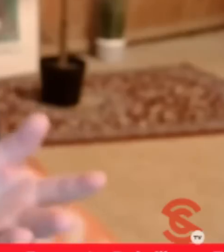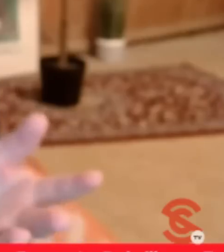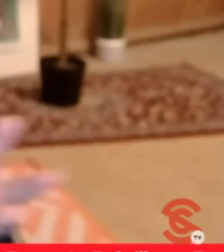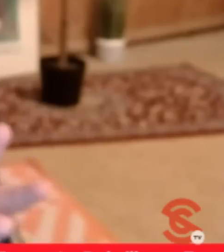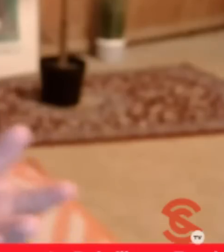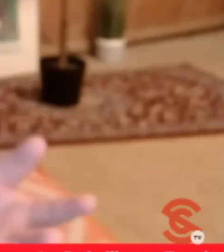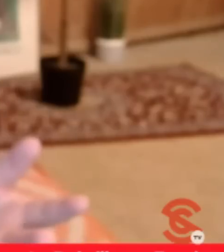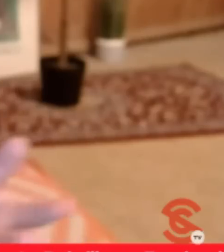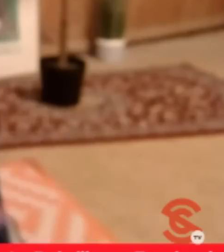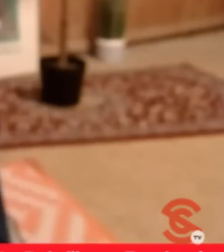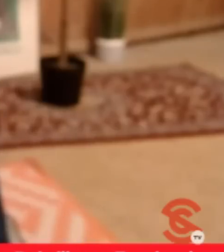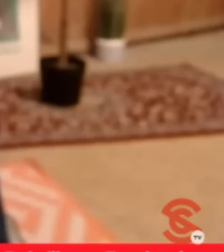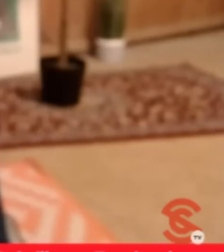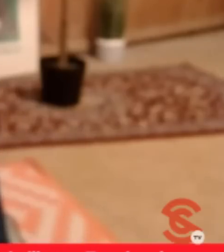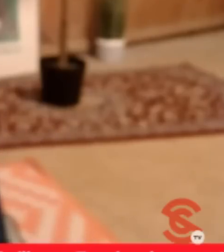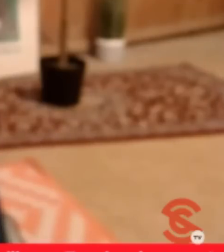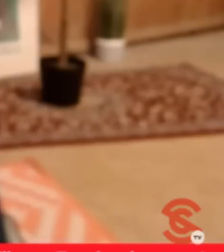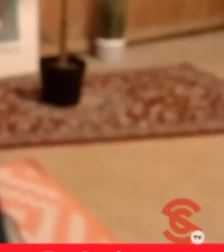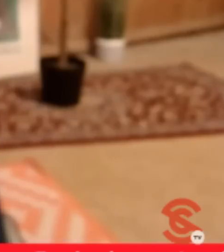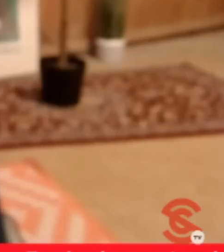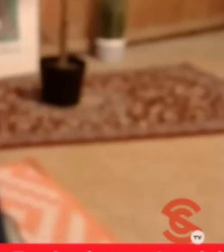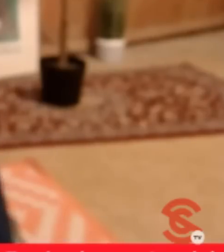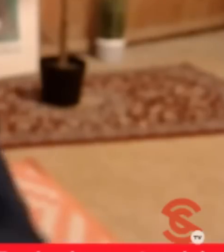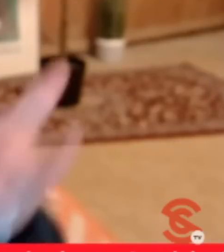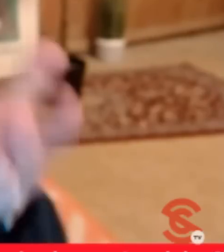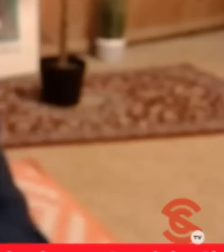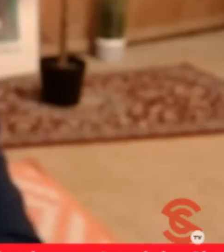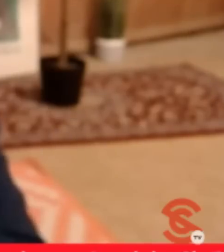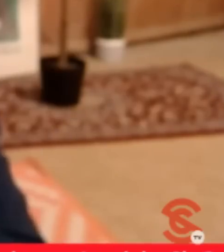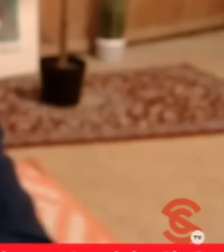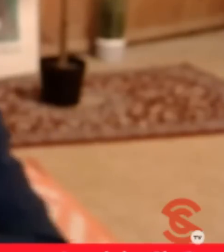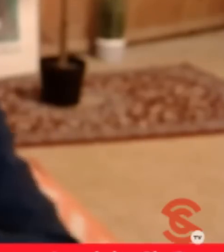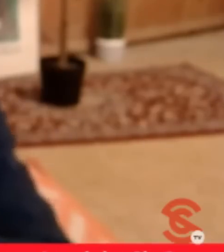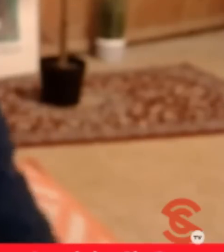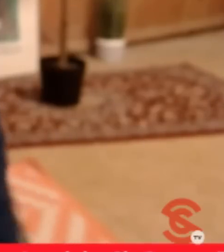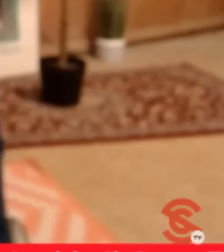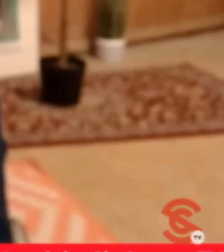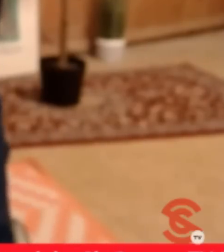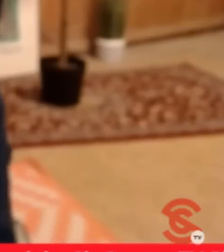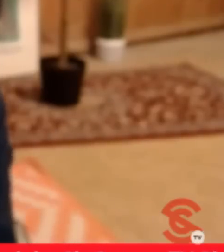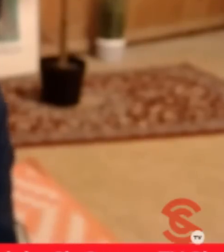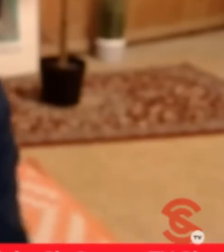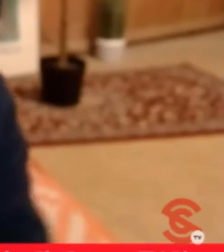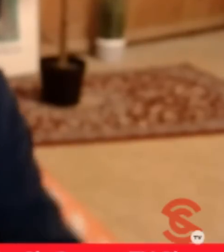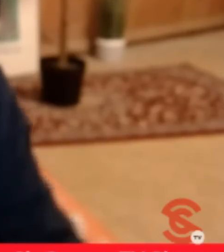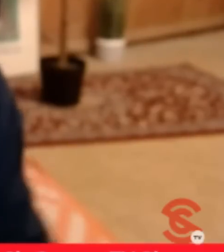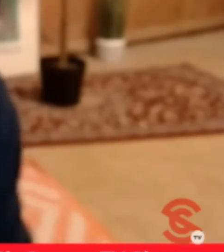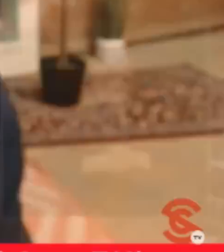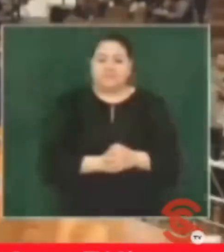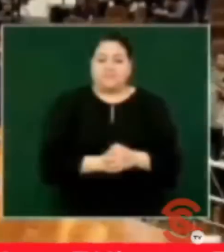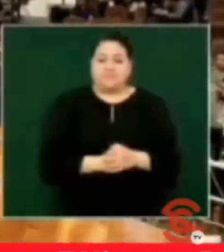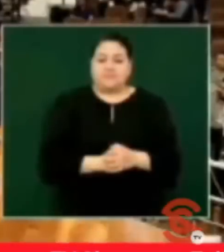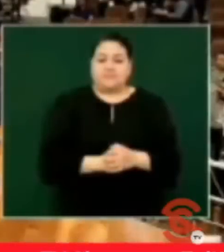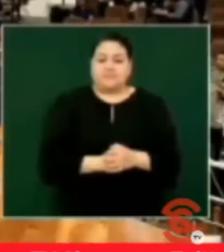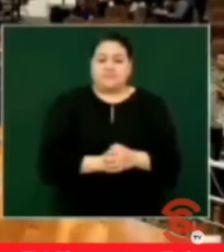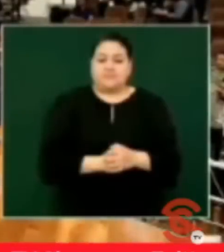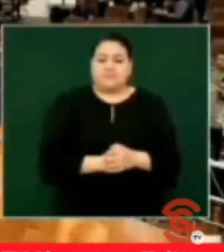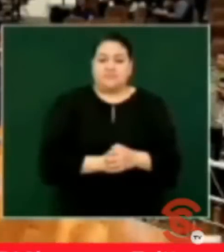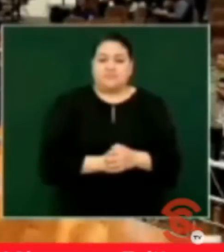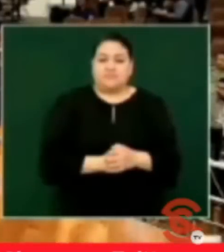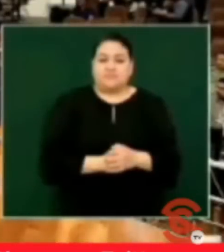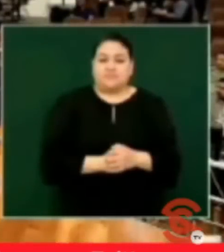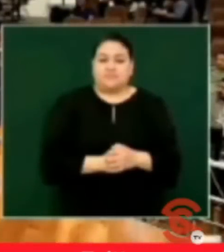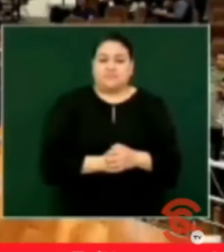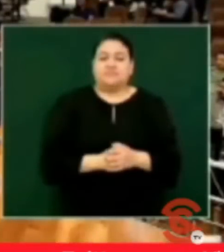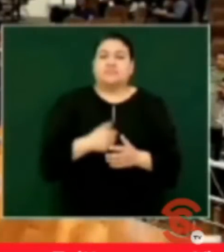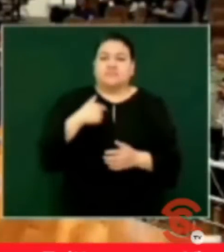cara un gobierno nos va a salir a decir que no manda fentanilo a México? A ver, don David, vamos a escuchar al almirante Ojeda. Algo